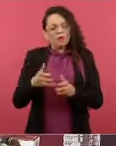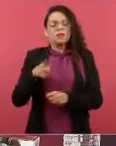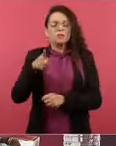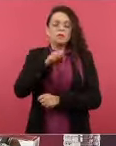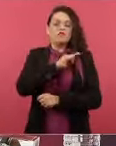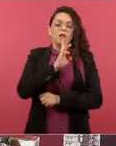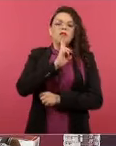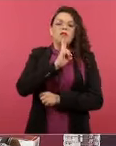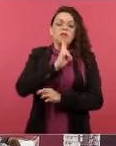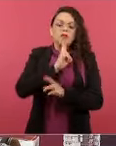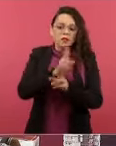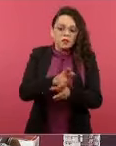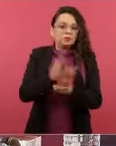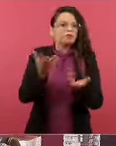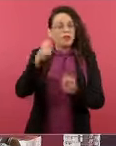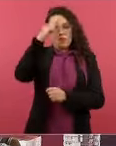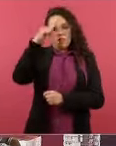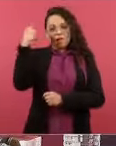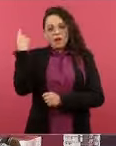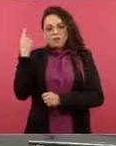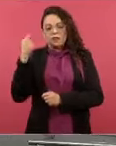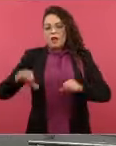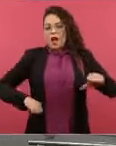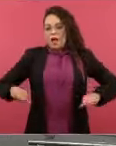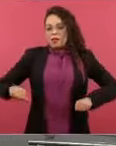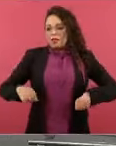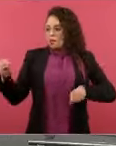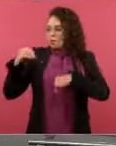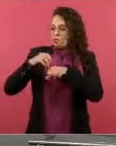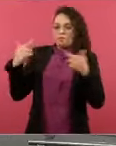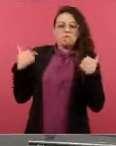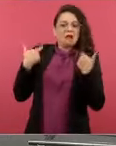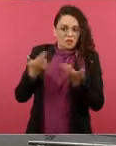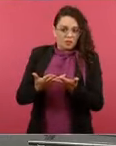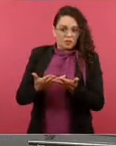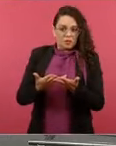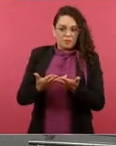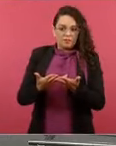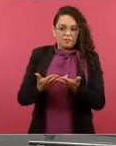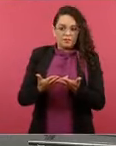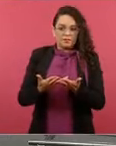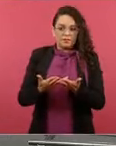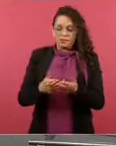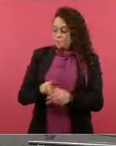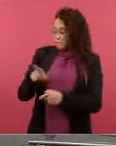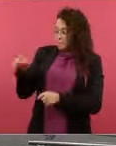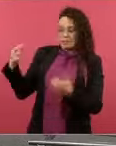algunos ejercicios que te pueden hacer. Decía la maestra, el asunto